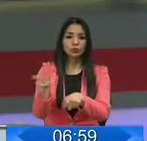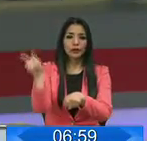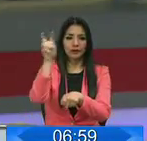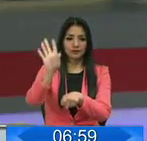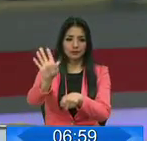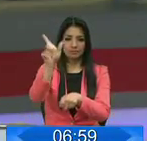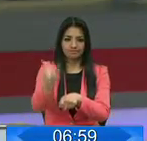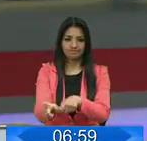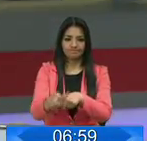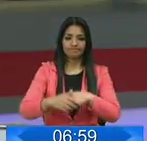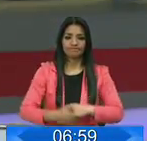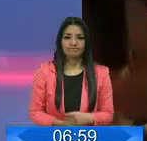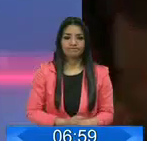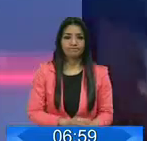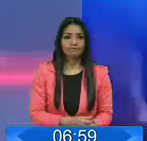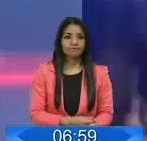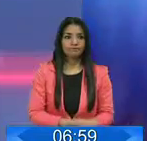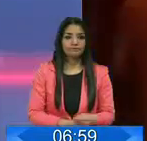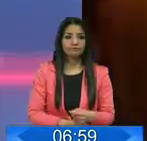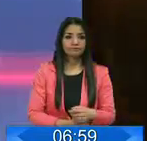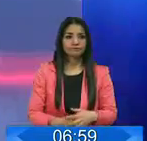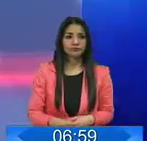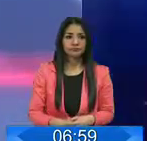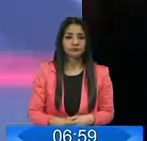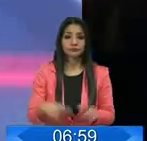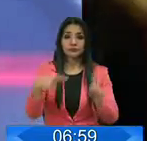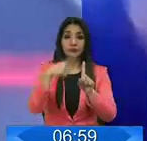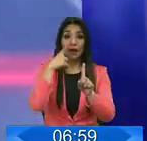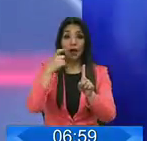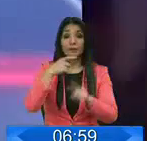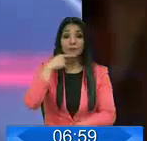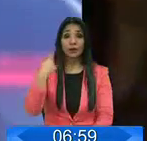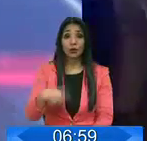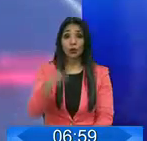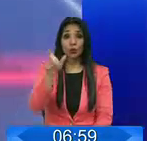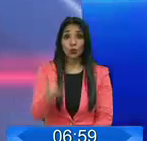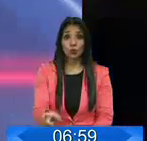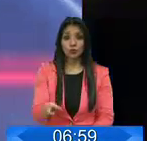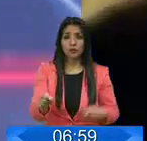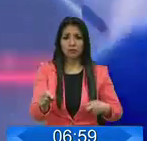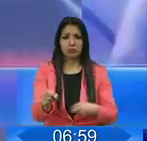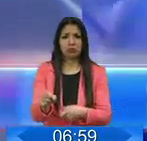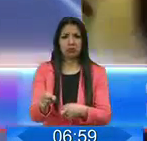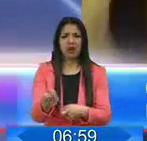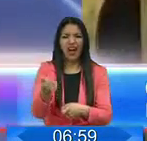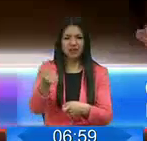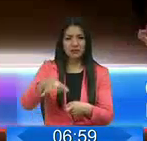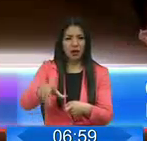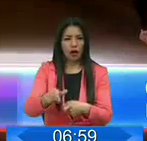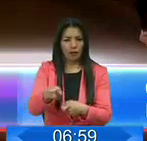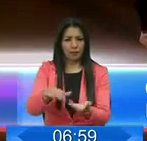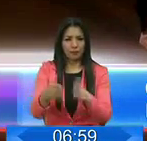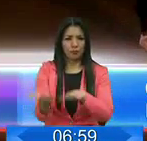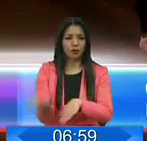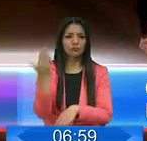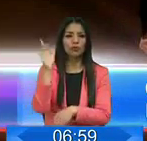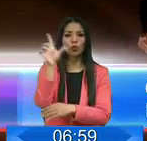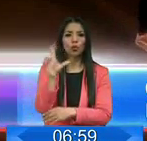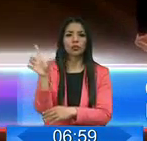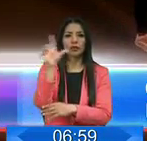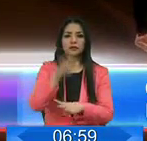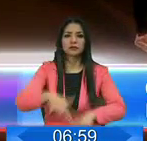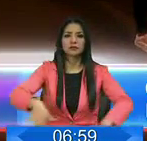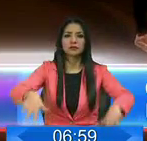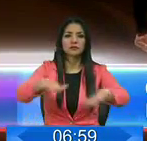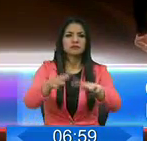contamos. El asesinato de un ciudadano ruso, quien fue apuñalado por resistirse a un asalto, ocurrió el pasado día lunes en el sector de Lichimbía,